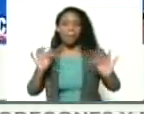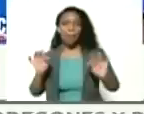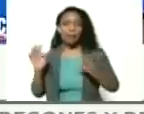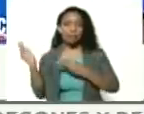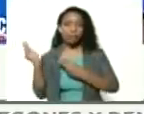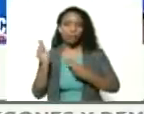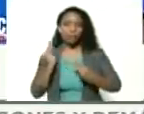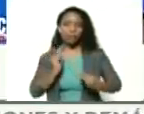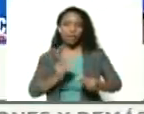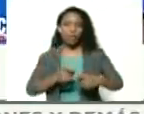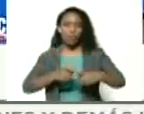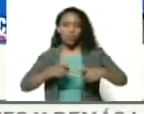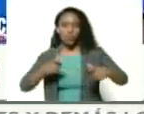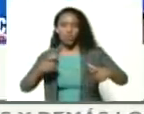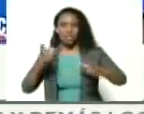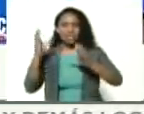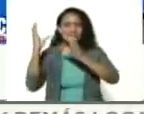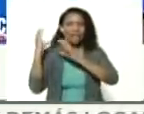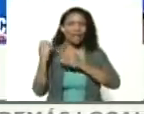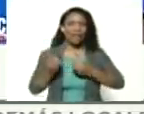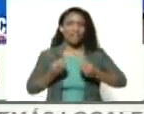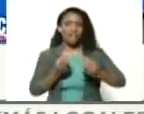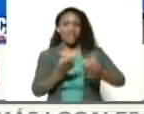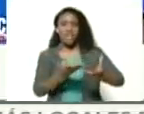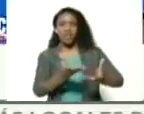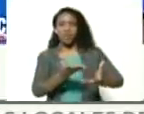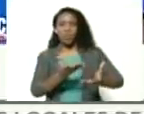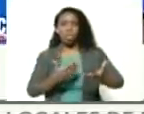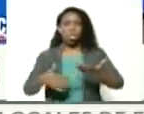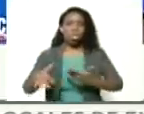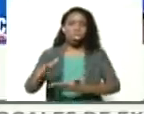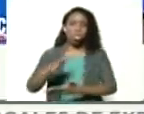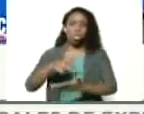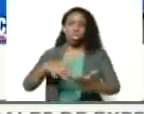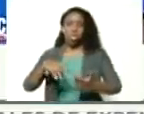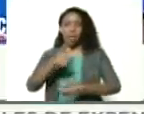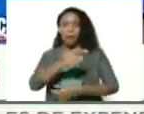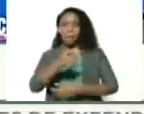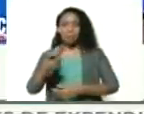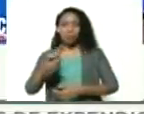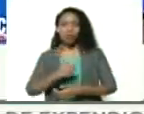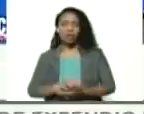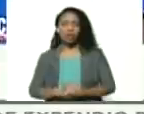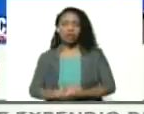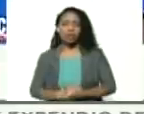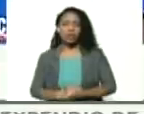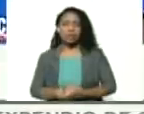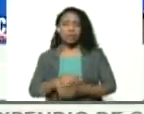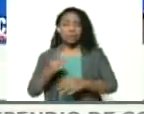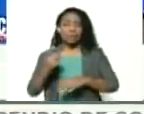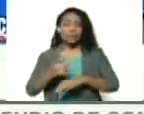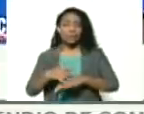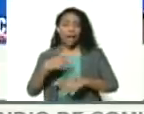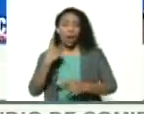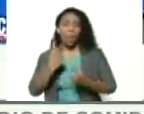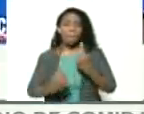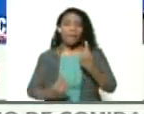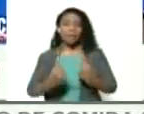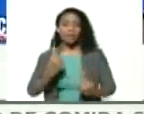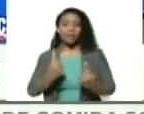trayendo mayor carga viral, mayor virulencia en los casos, agravando a los pacientes